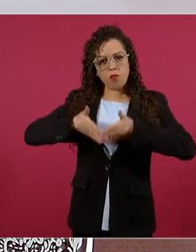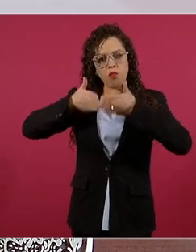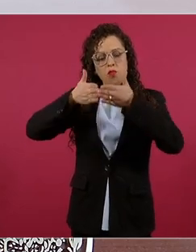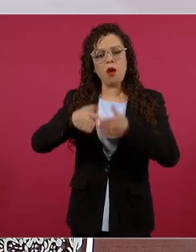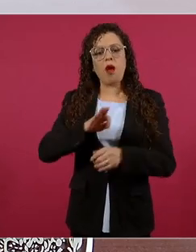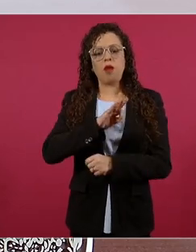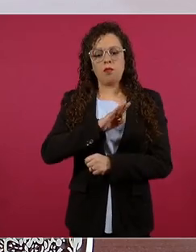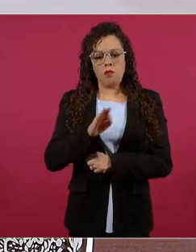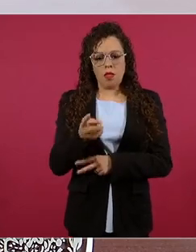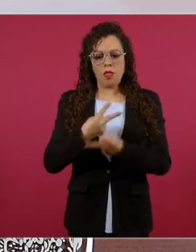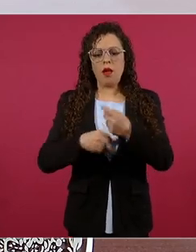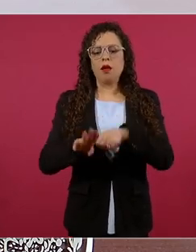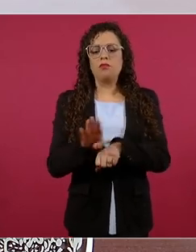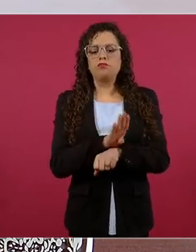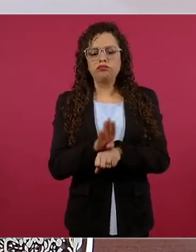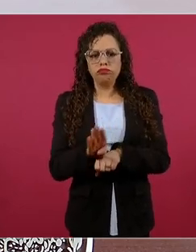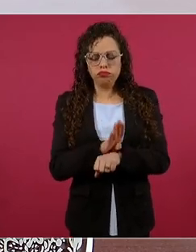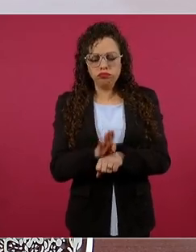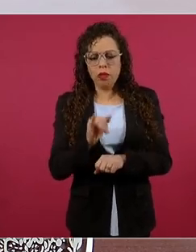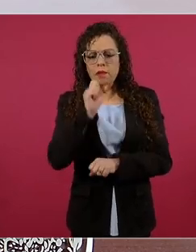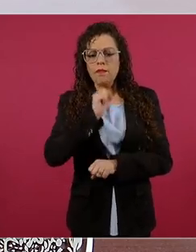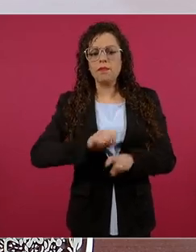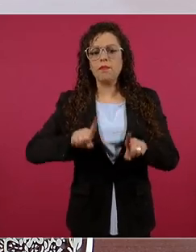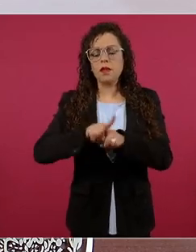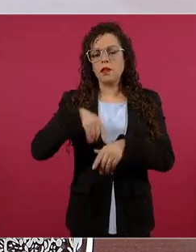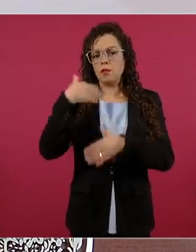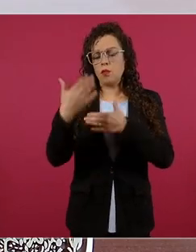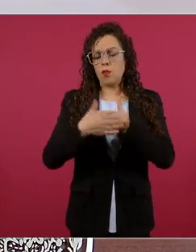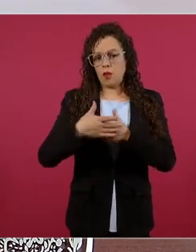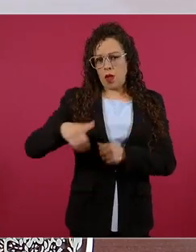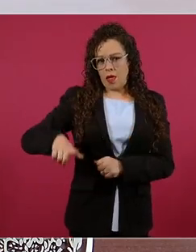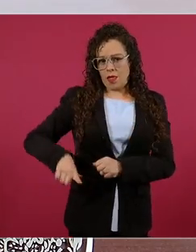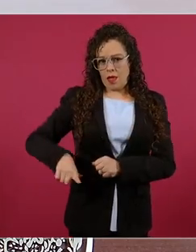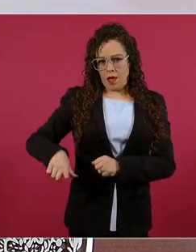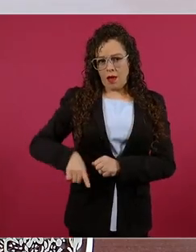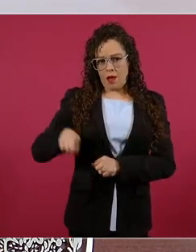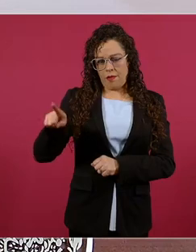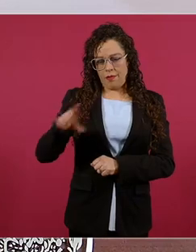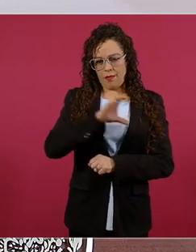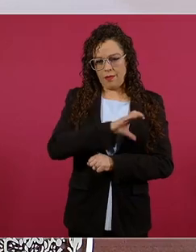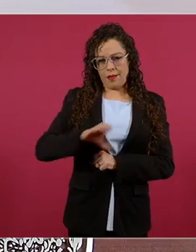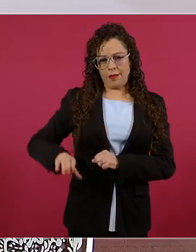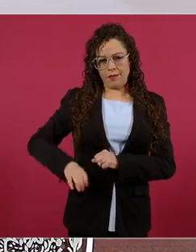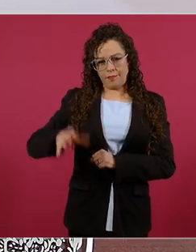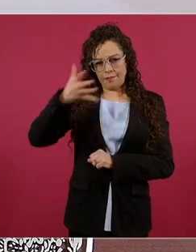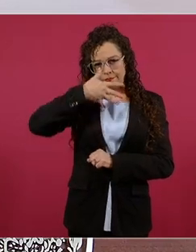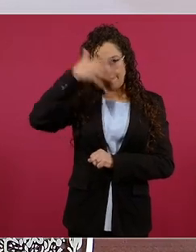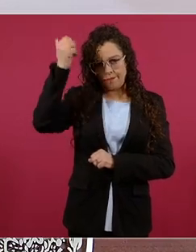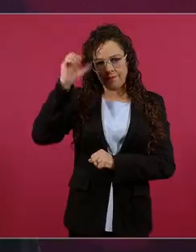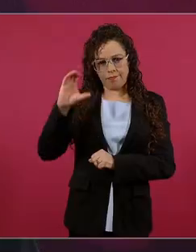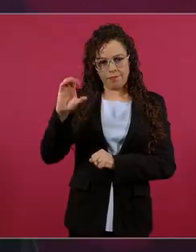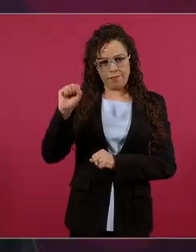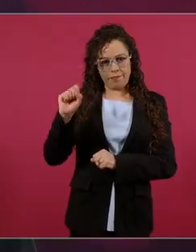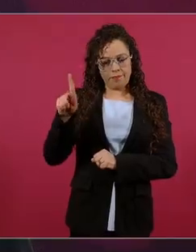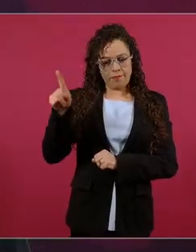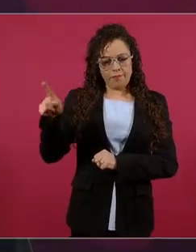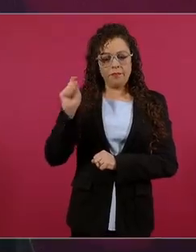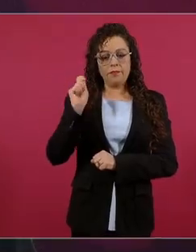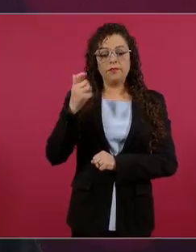nuevas acciones que realizará el próximo gobierno de la candidata electa, que va a incorporar